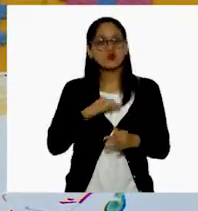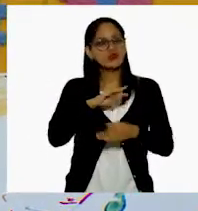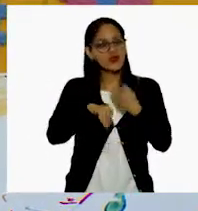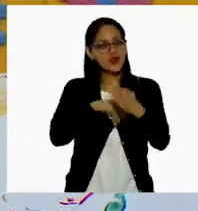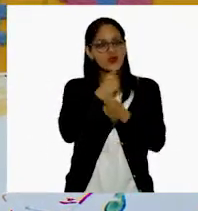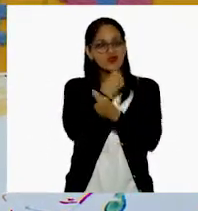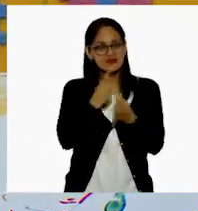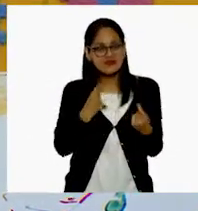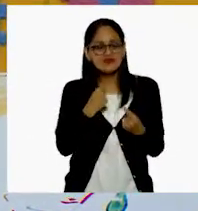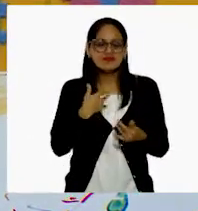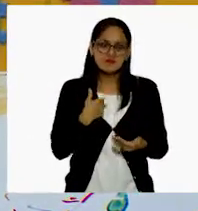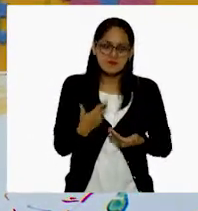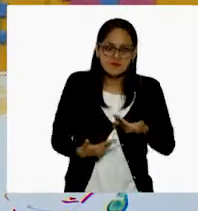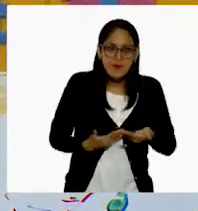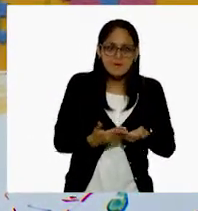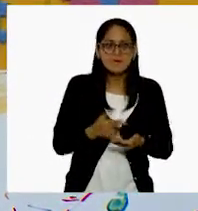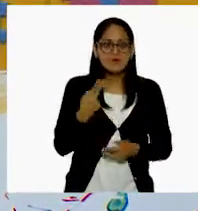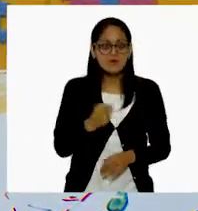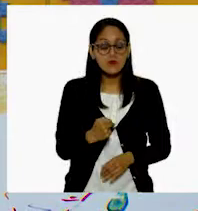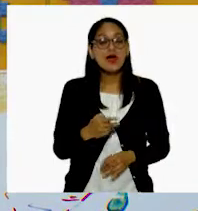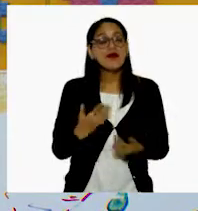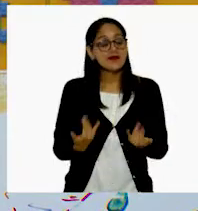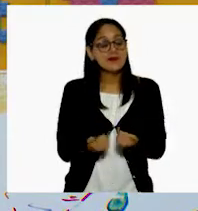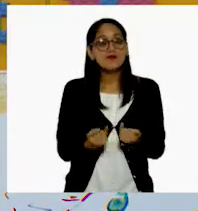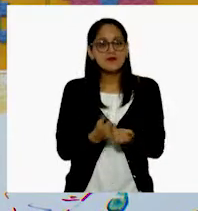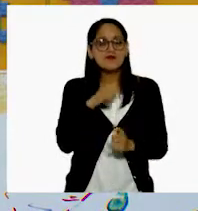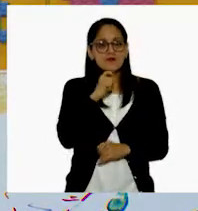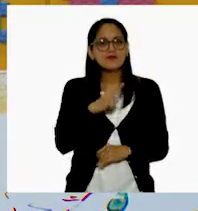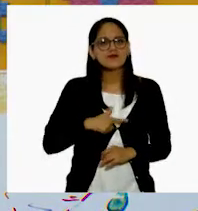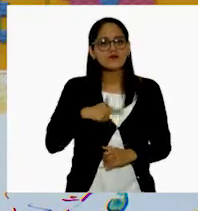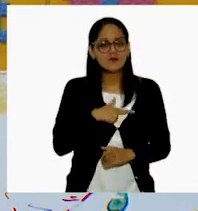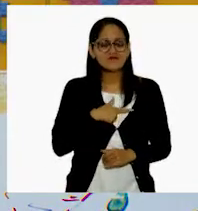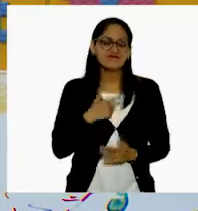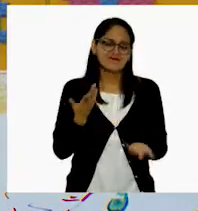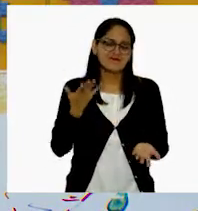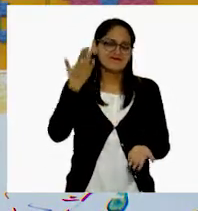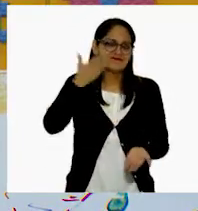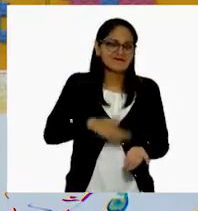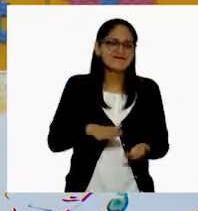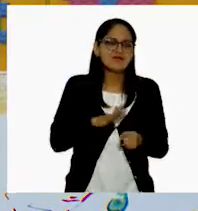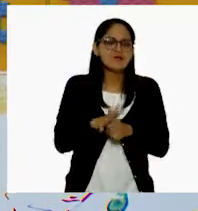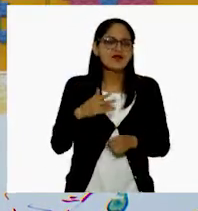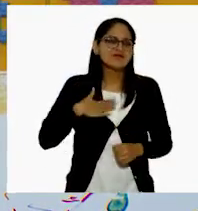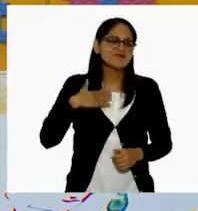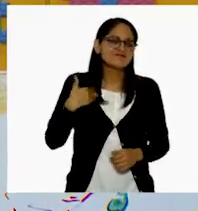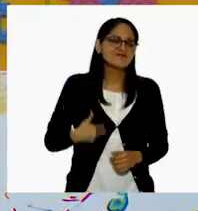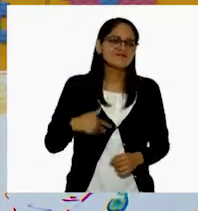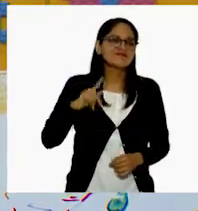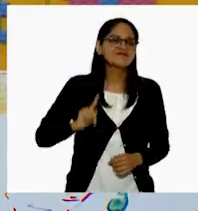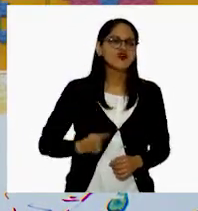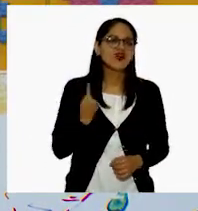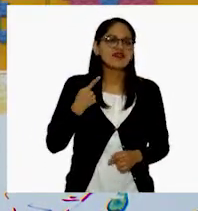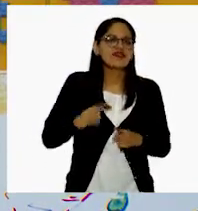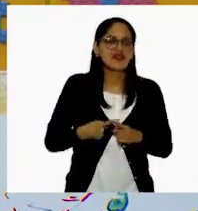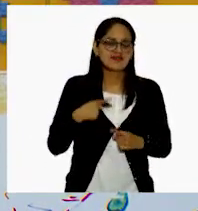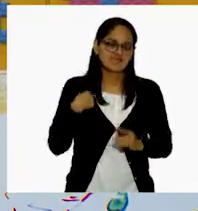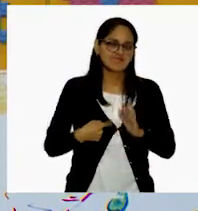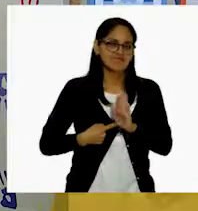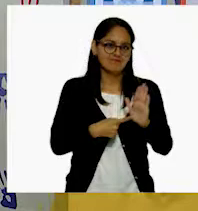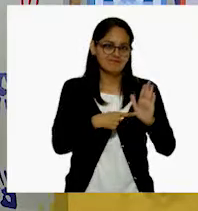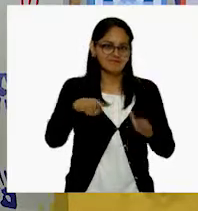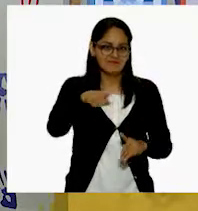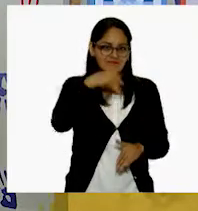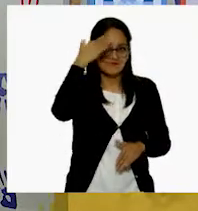las niñas y los niños. Y también me gustó que pues ya saben quién soy. Así es. Muy bien dicho, Gloria.